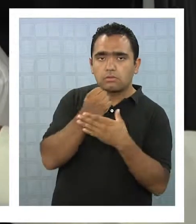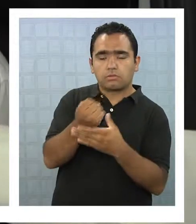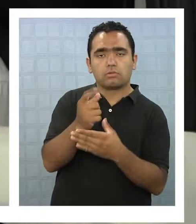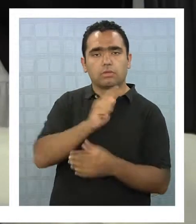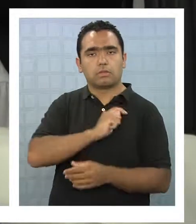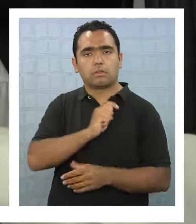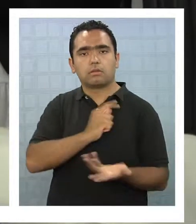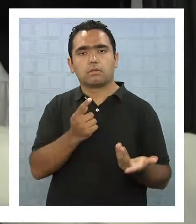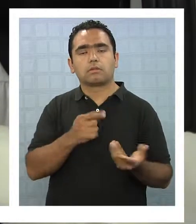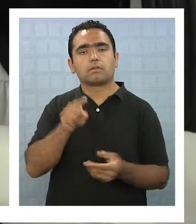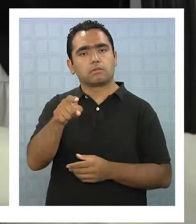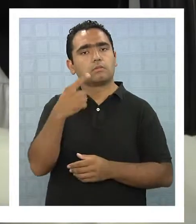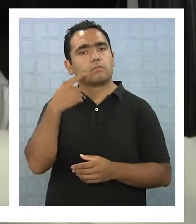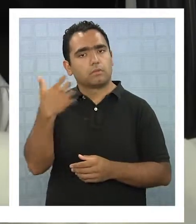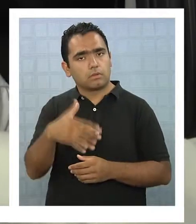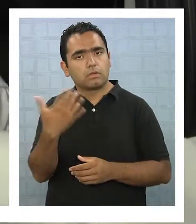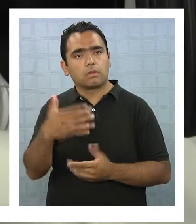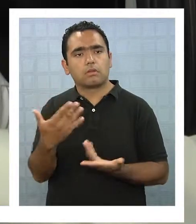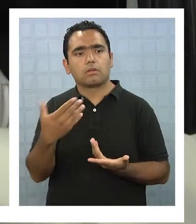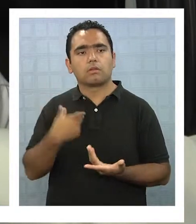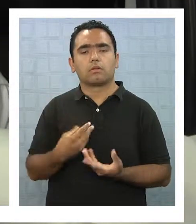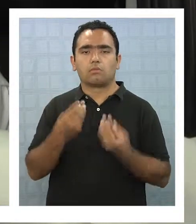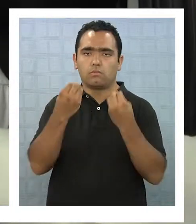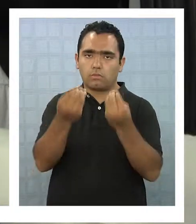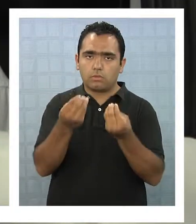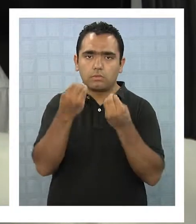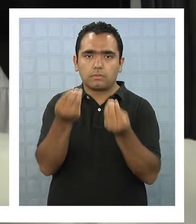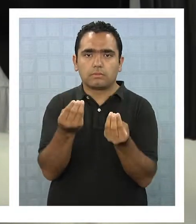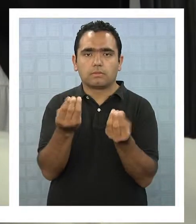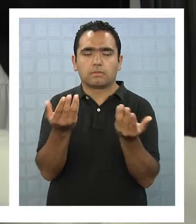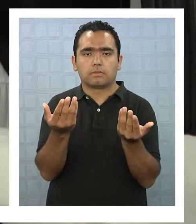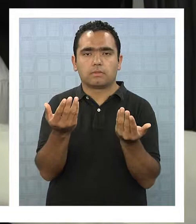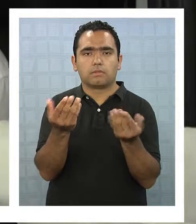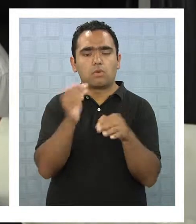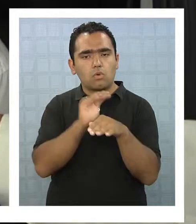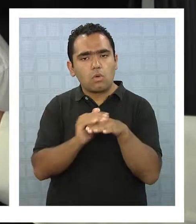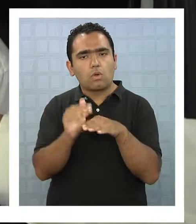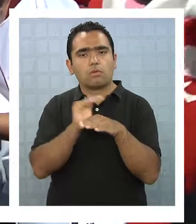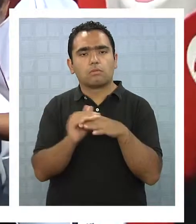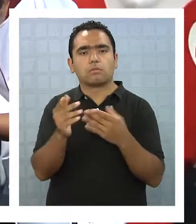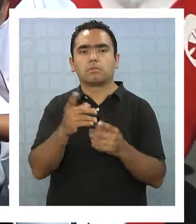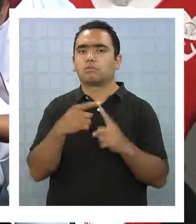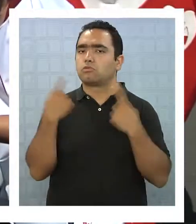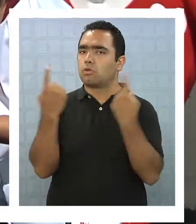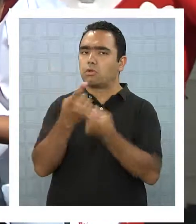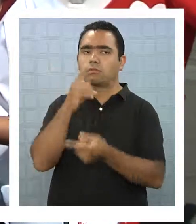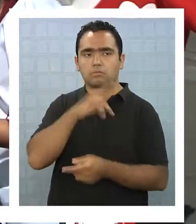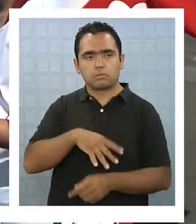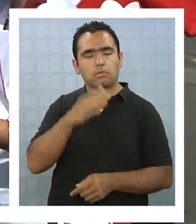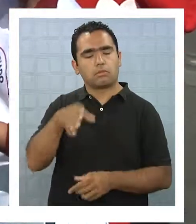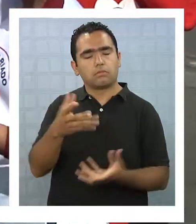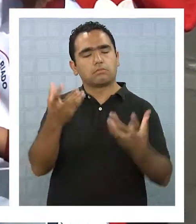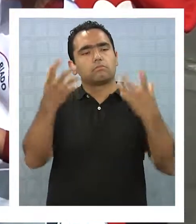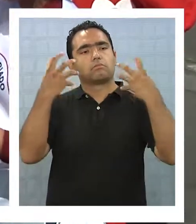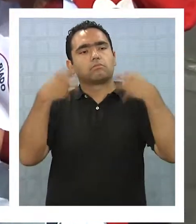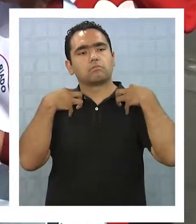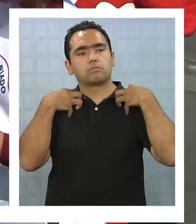que es una causa en realidad, como les dije, muy noble y que los chilenos debemos comprometernos con ese